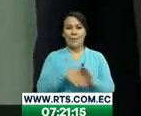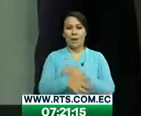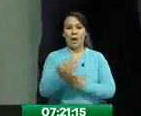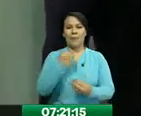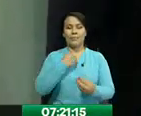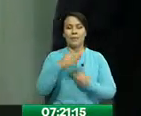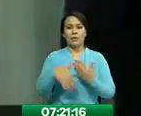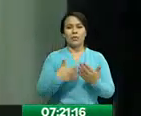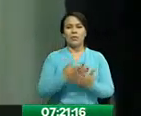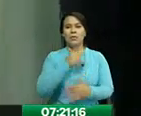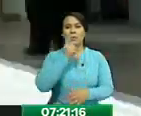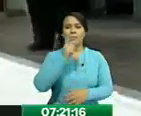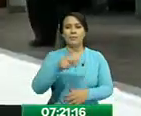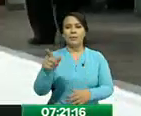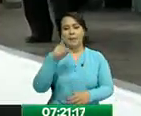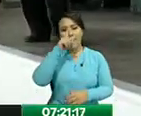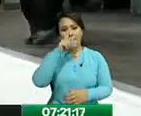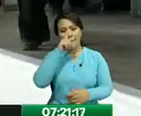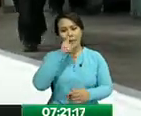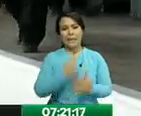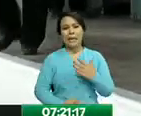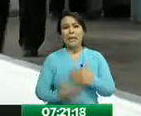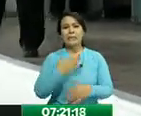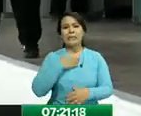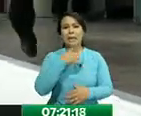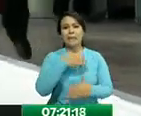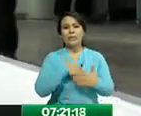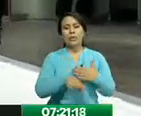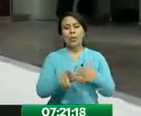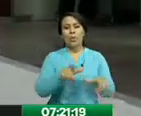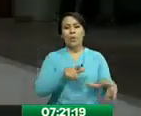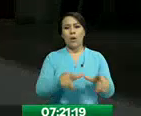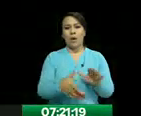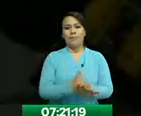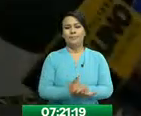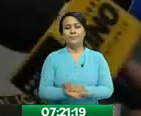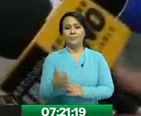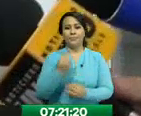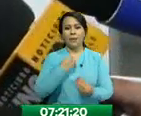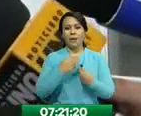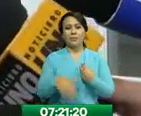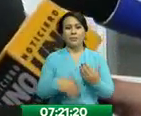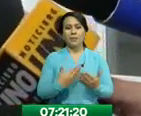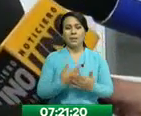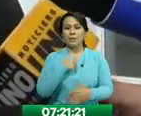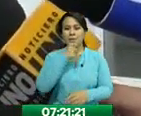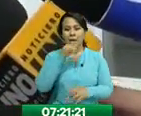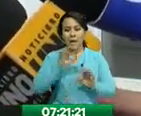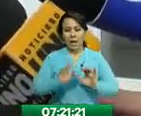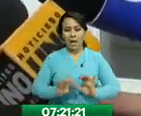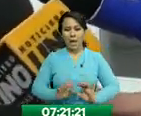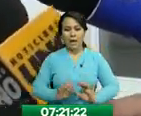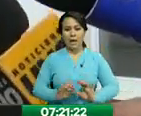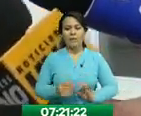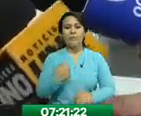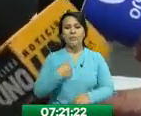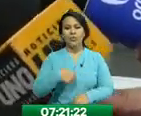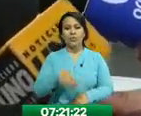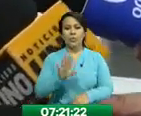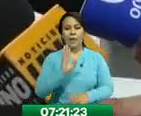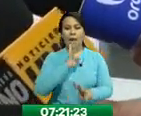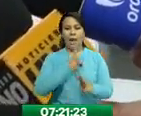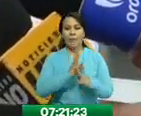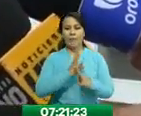a desvalijar a los trabajadores y clientes que se encontraban en el lugar. Distraen a la recepcionista, suben a hablar con el jefe de